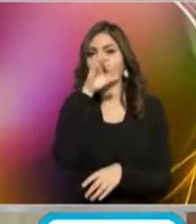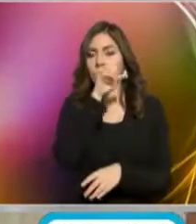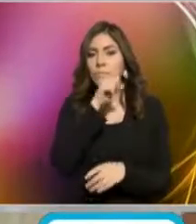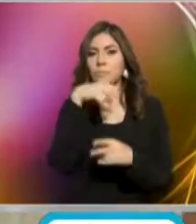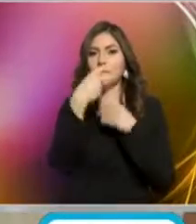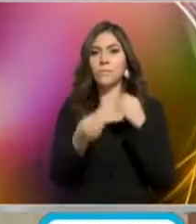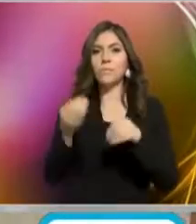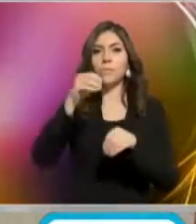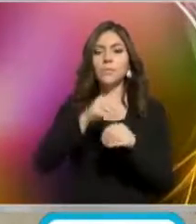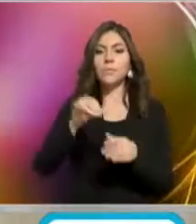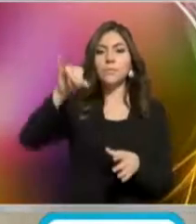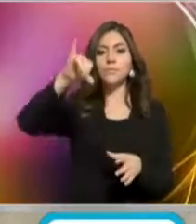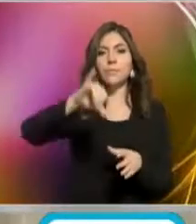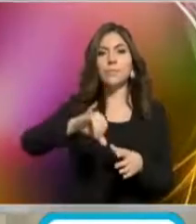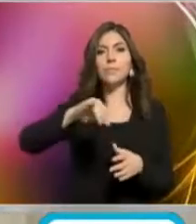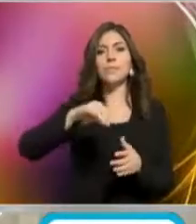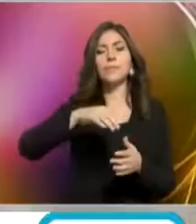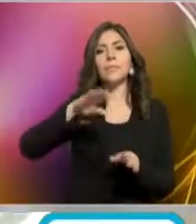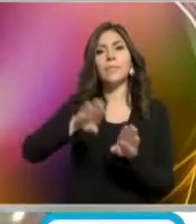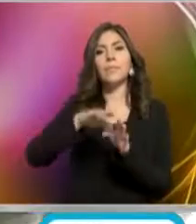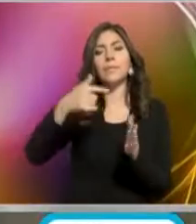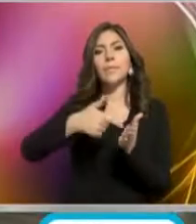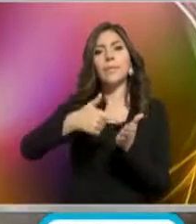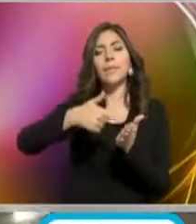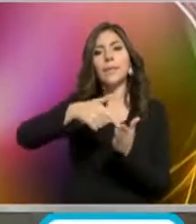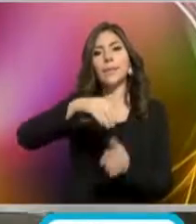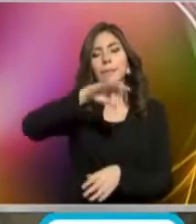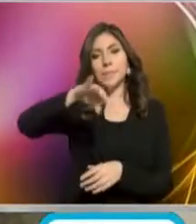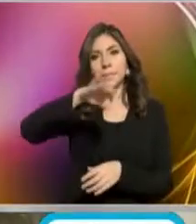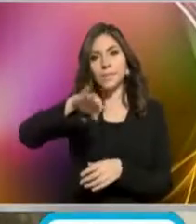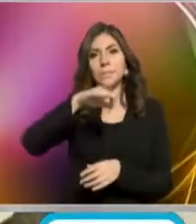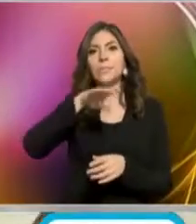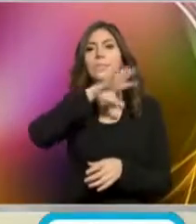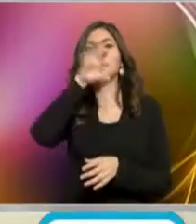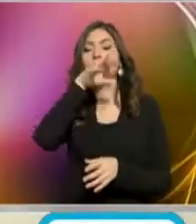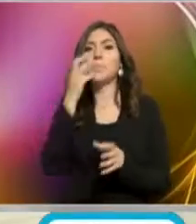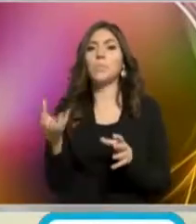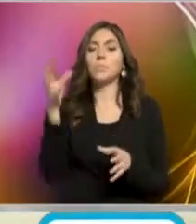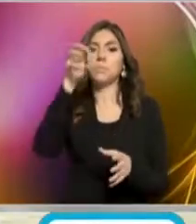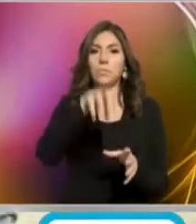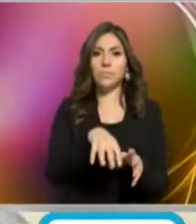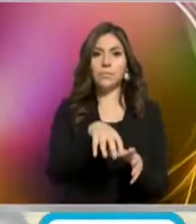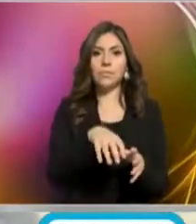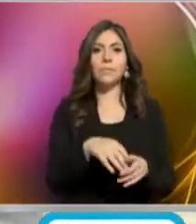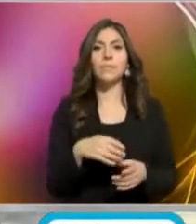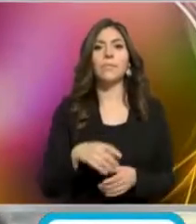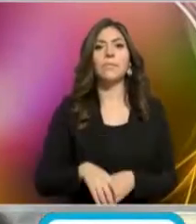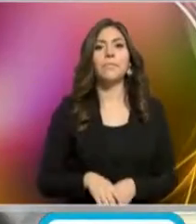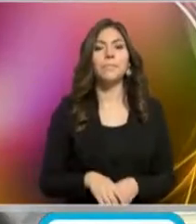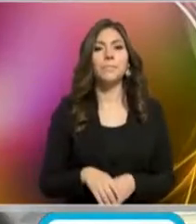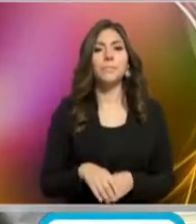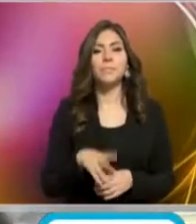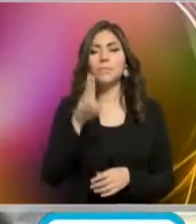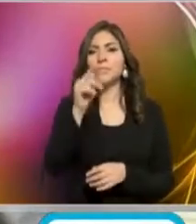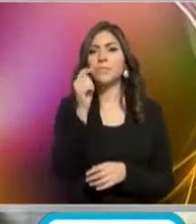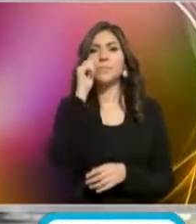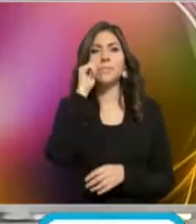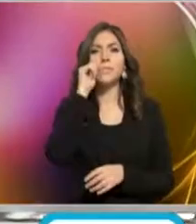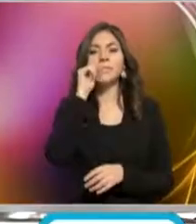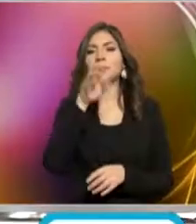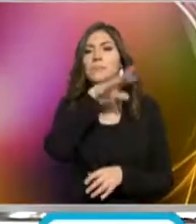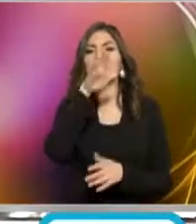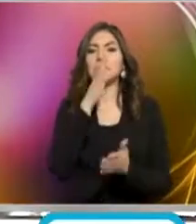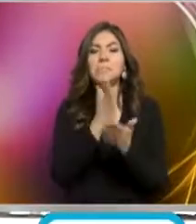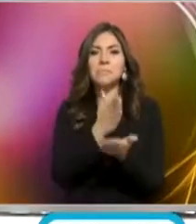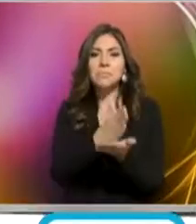ponerle ahí un poco de aceite, vamos a echarle la cebolla, ¿no? muy bien. Como la vamos a picar, realmente no importa cómo la corte, ¿no?